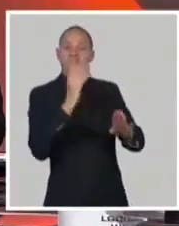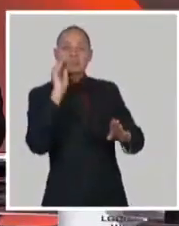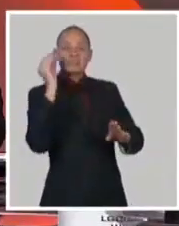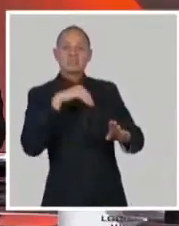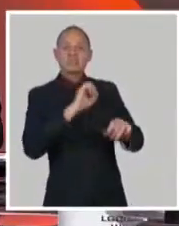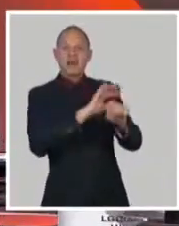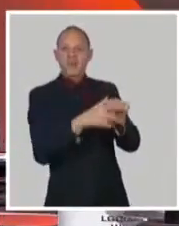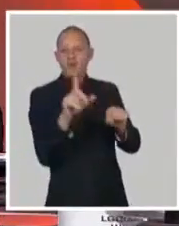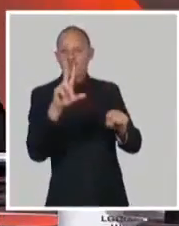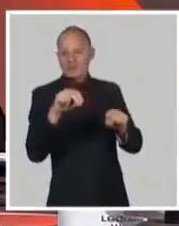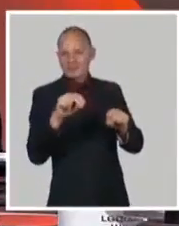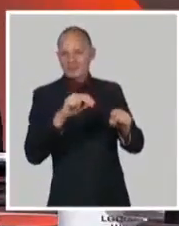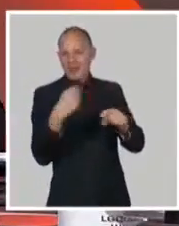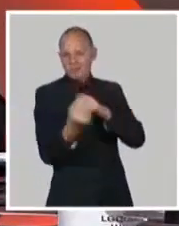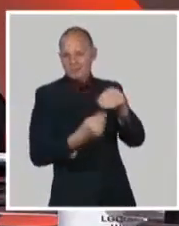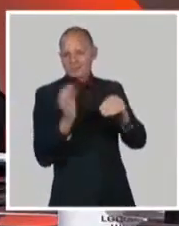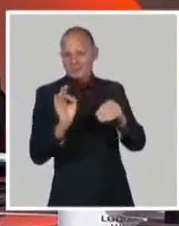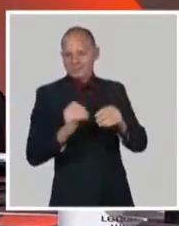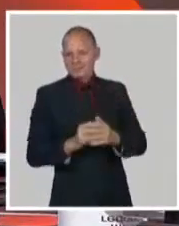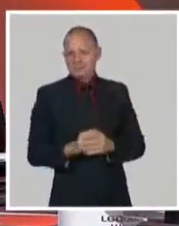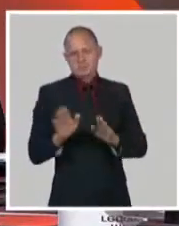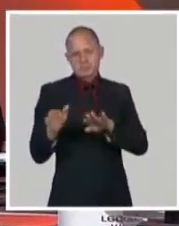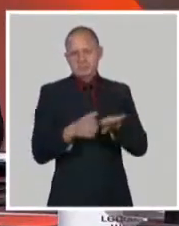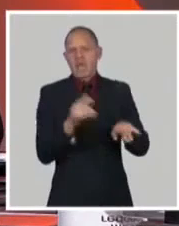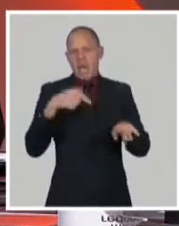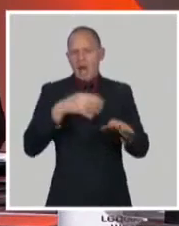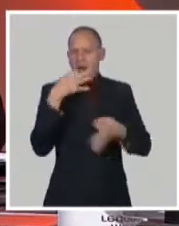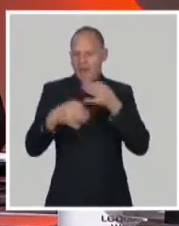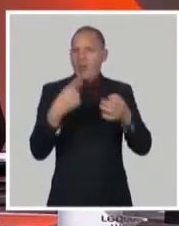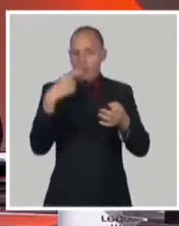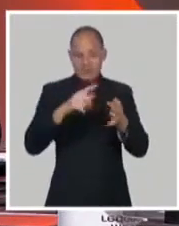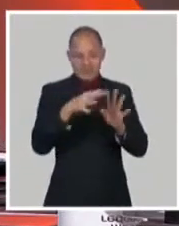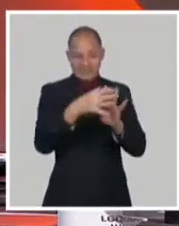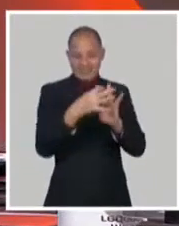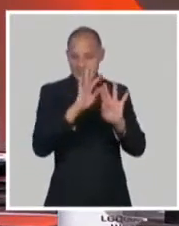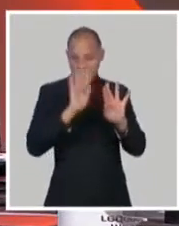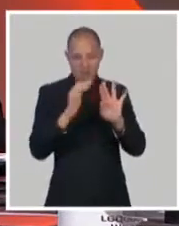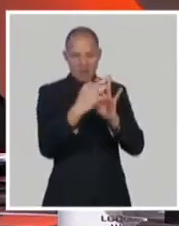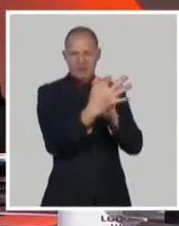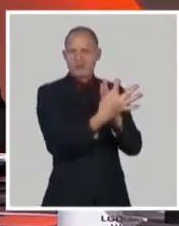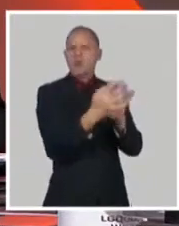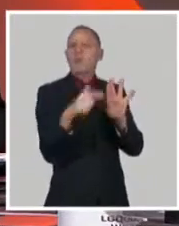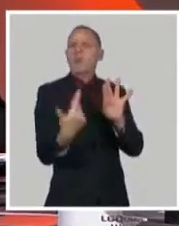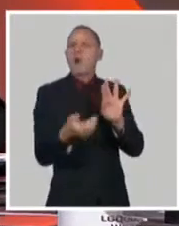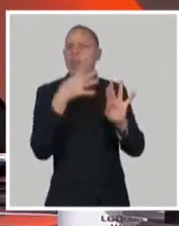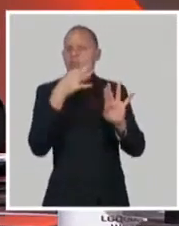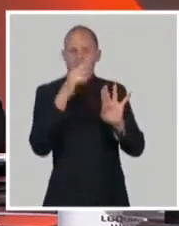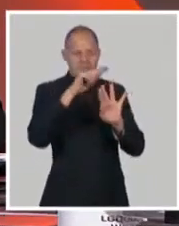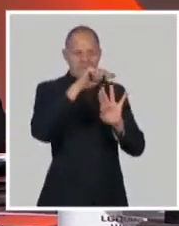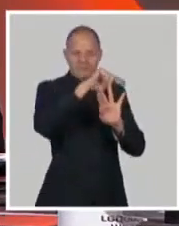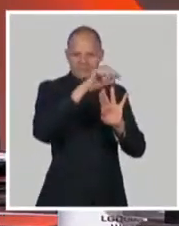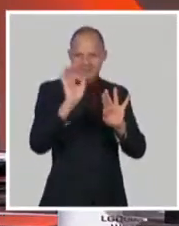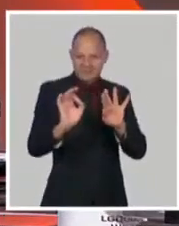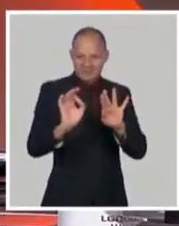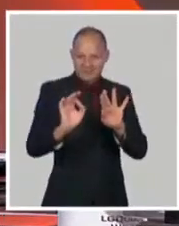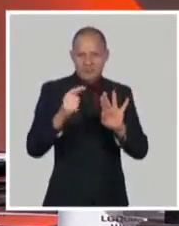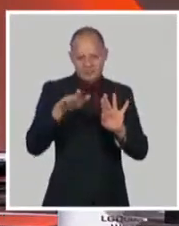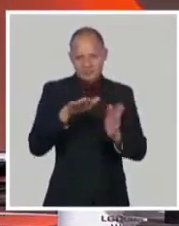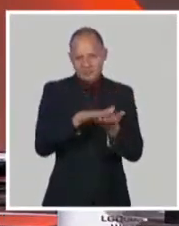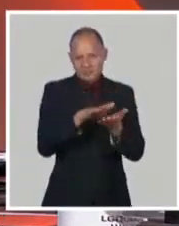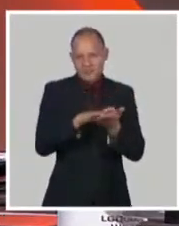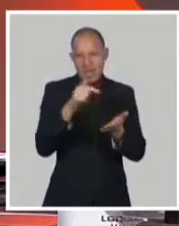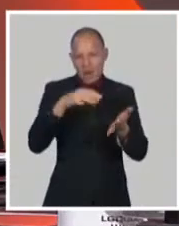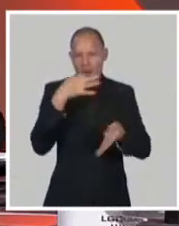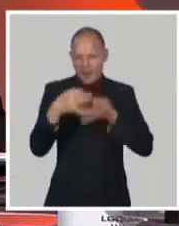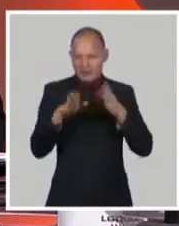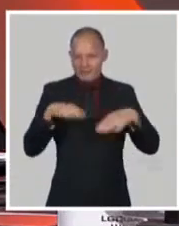este virus SARS-CoV-2. Vamos a seguir hablando de los otros 2 candidatos vacunales, los que el 6GB ha estado trabajando, así que yo les propongo que nos